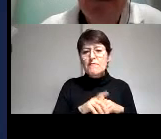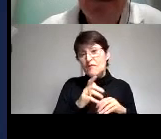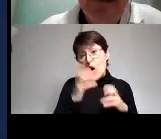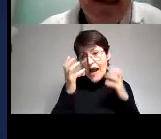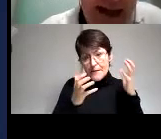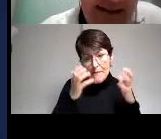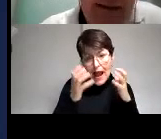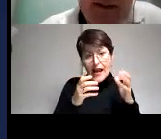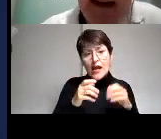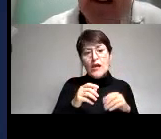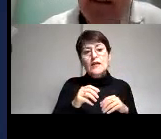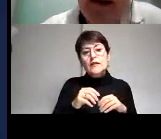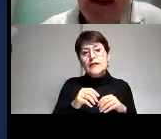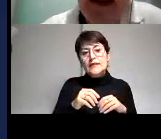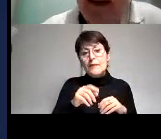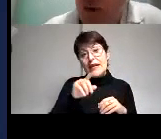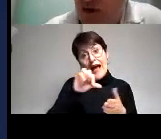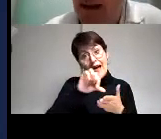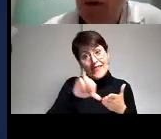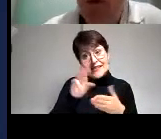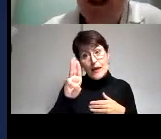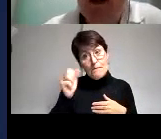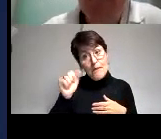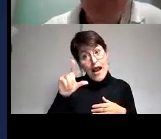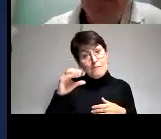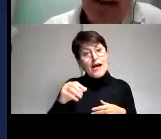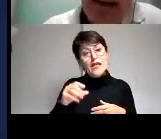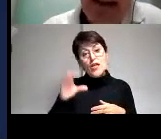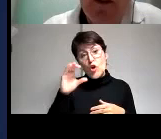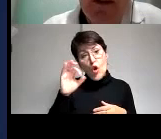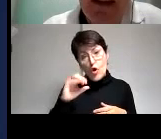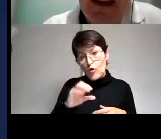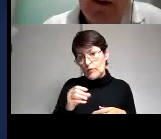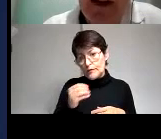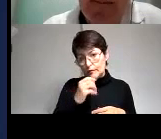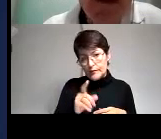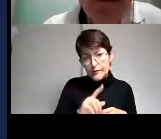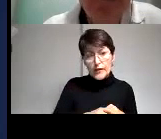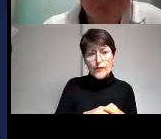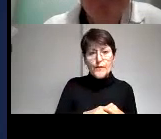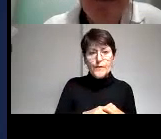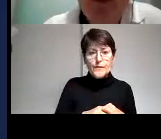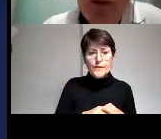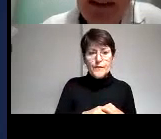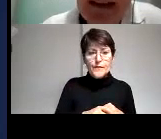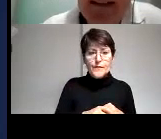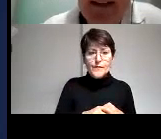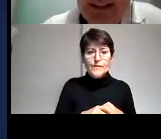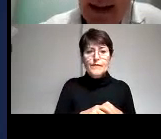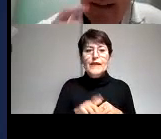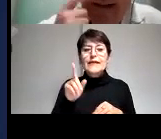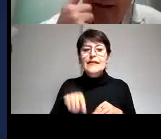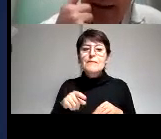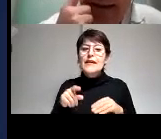animal, a excepción de la grasa de palma y la grasa de coco, que también son saturadas y que son de origen vegetal. Hemos de evitar las